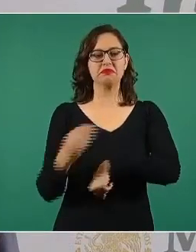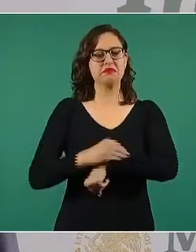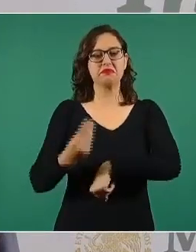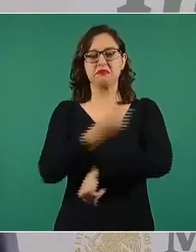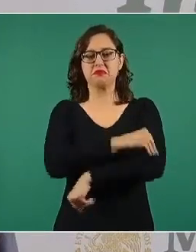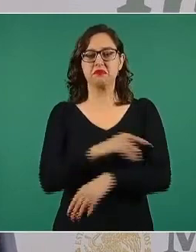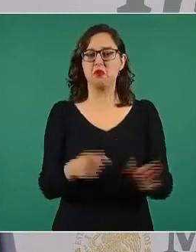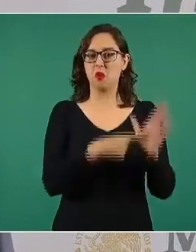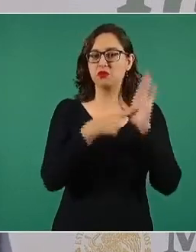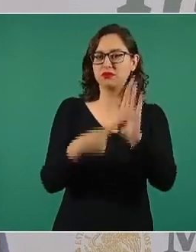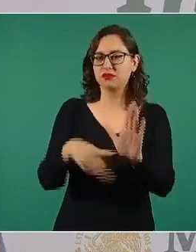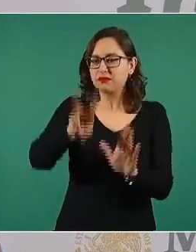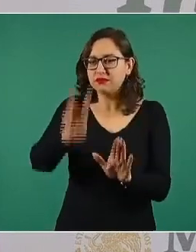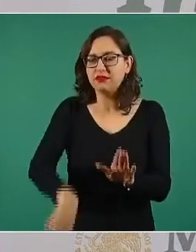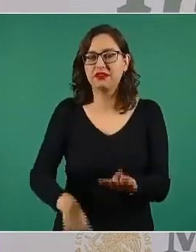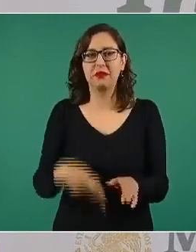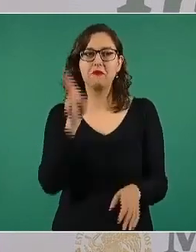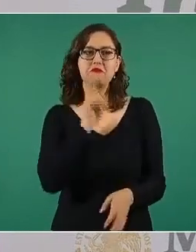comprobada.